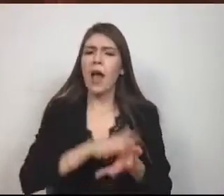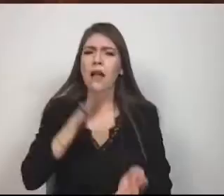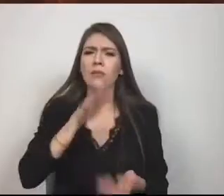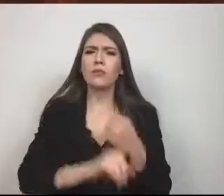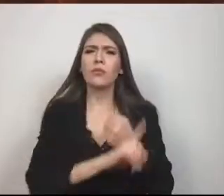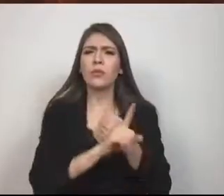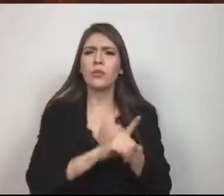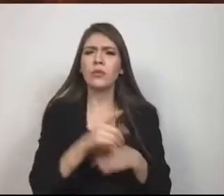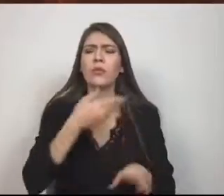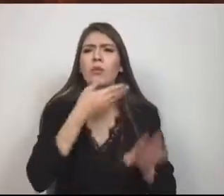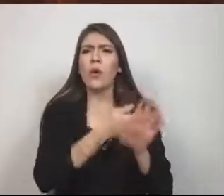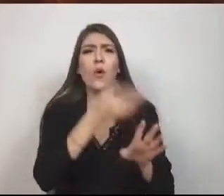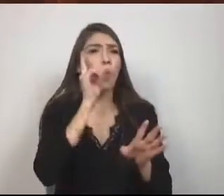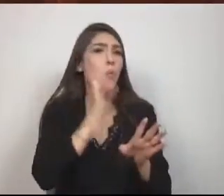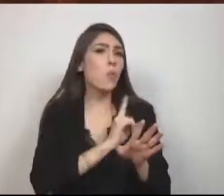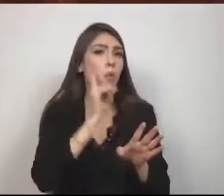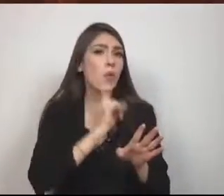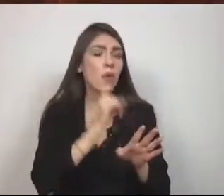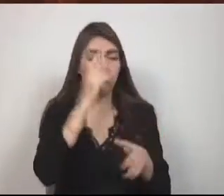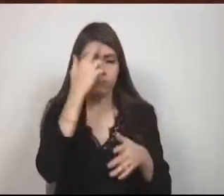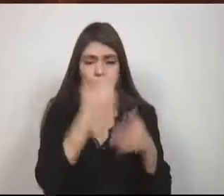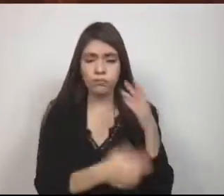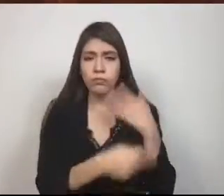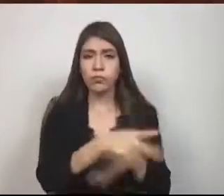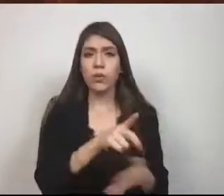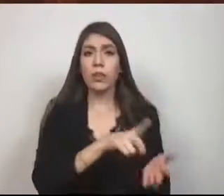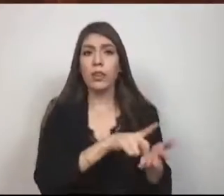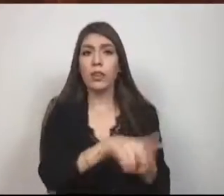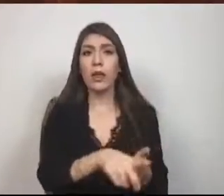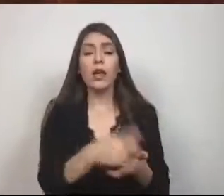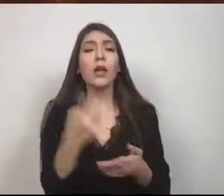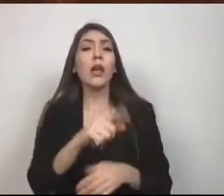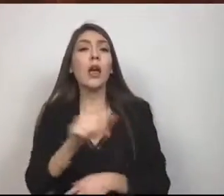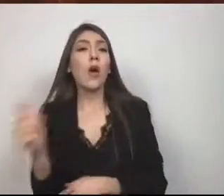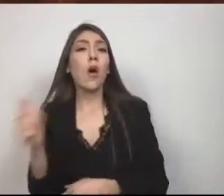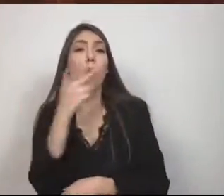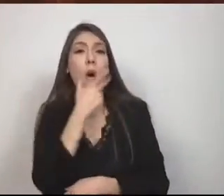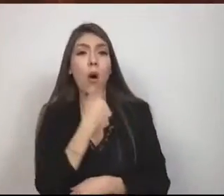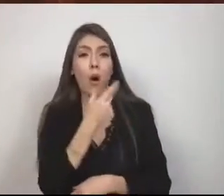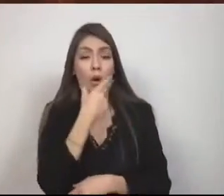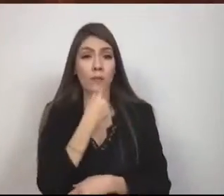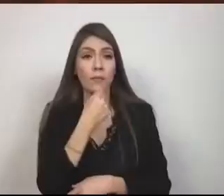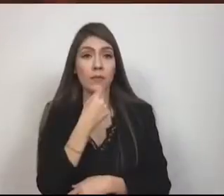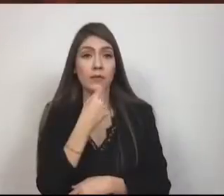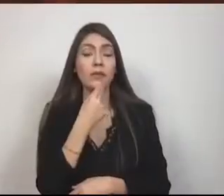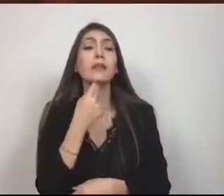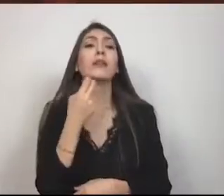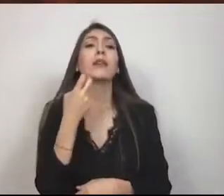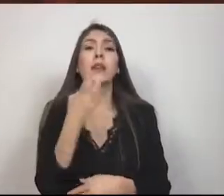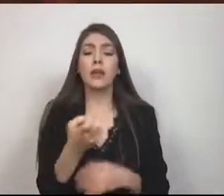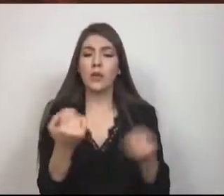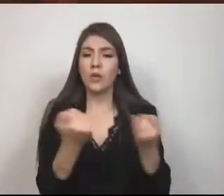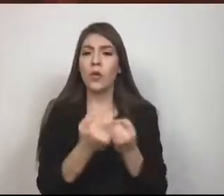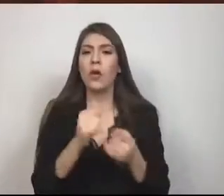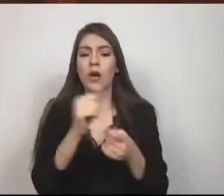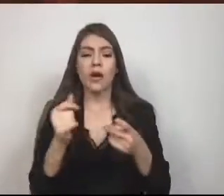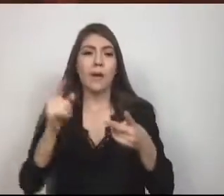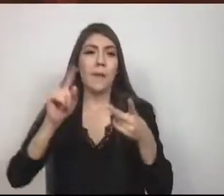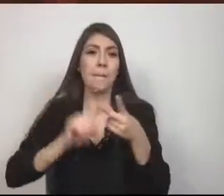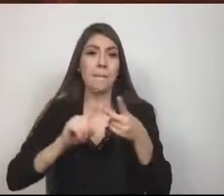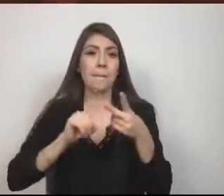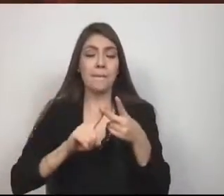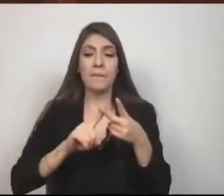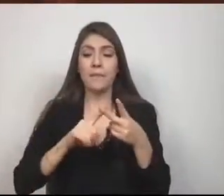los hombres. Lo mismo sucede con el ejercicio de la violencia mediática, que se centra en la reproducción